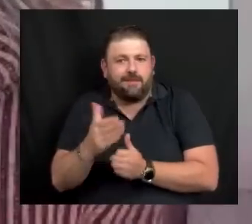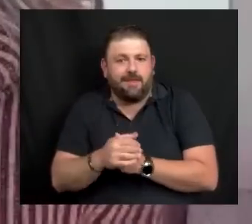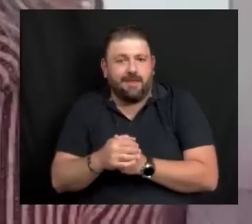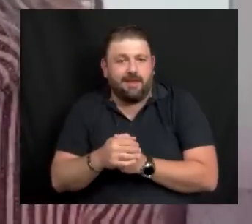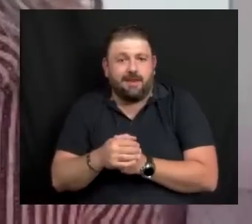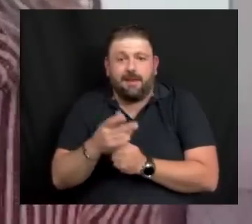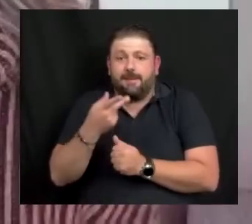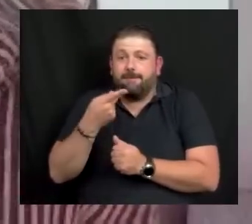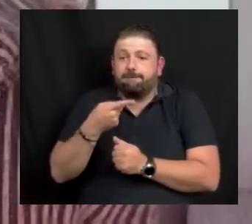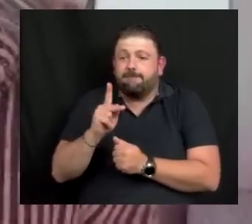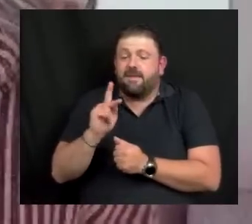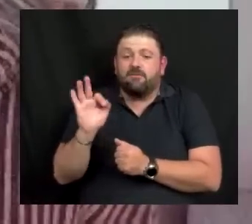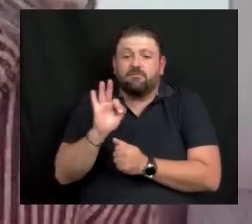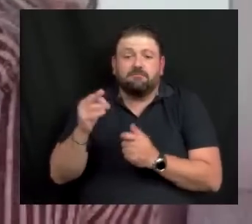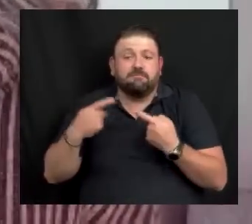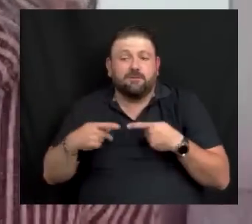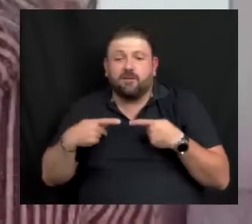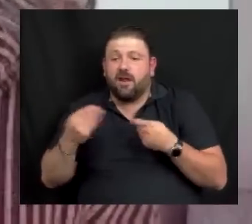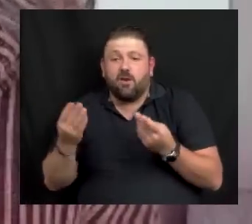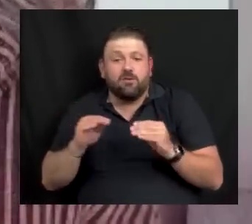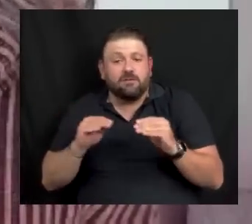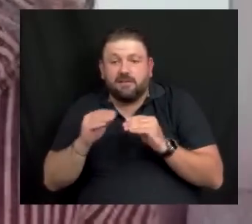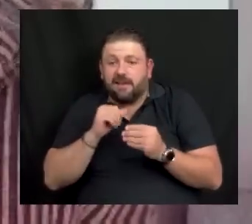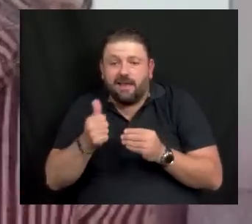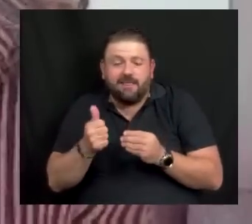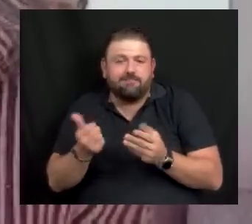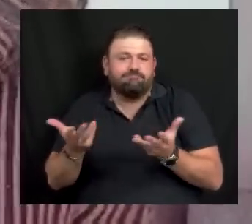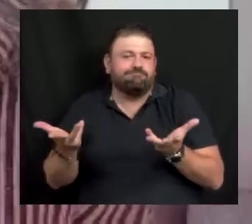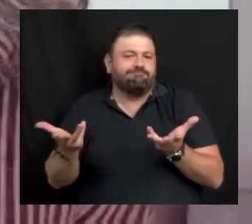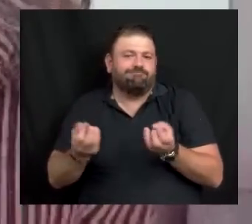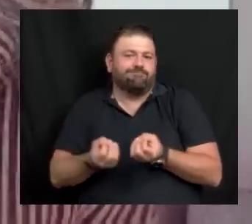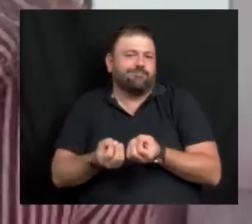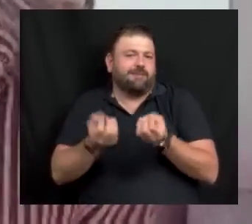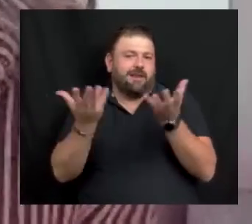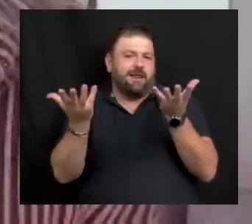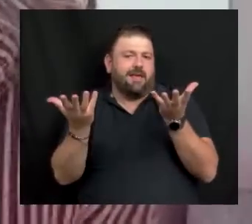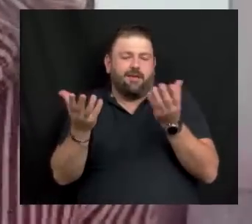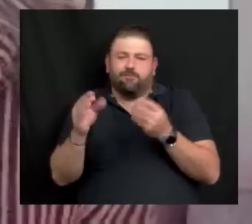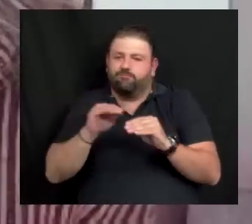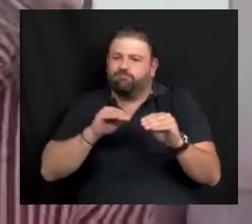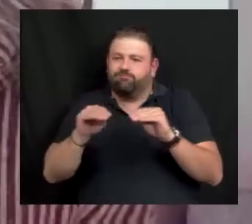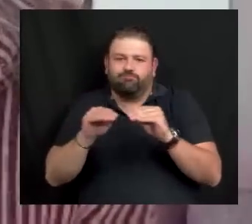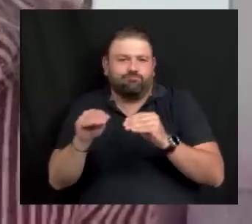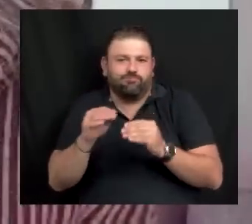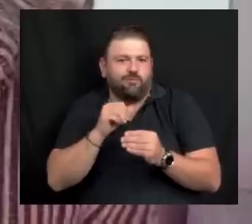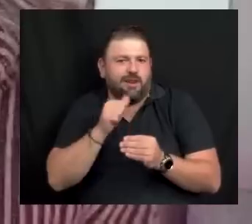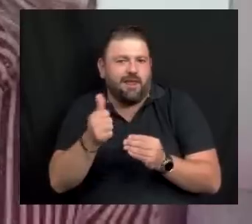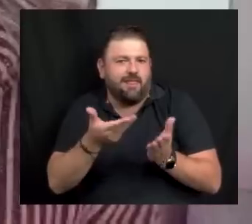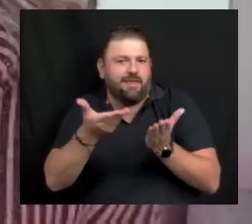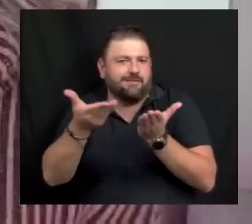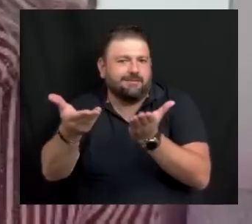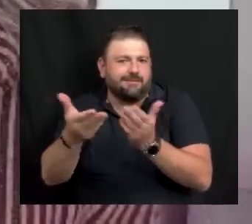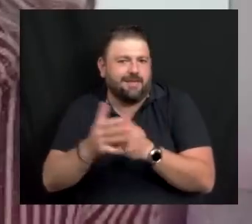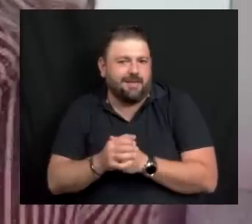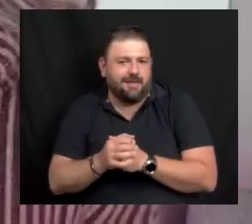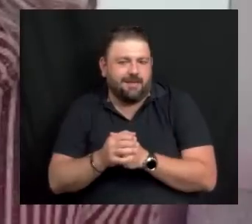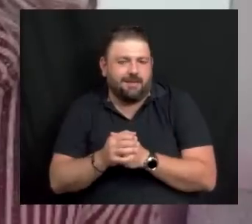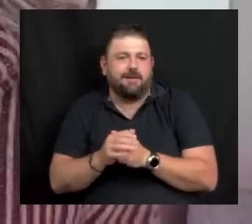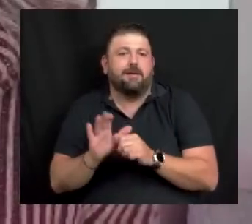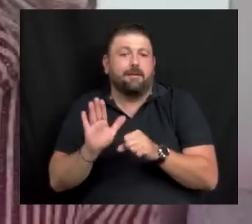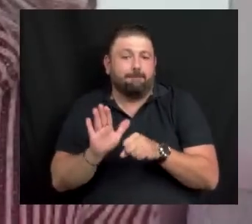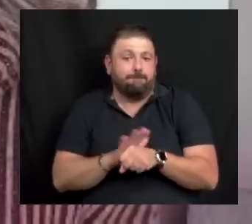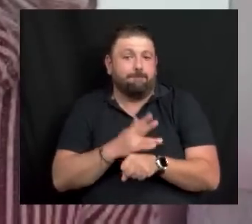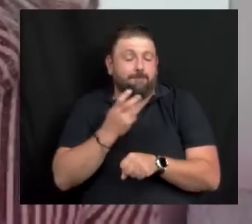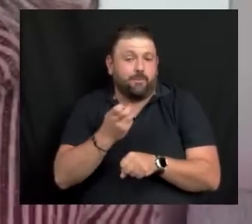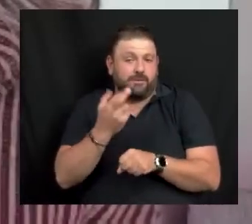nos entrenamos y no caminamos, obviamente, esa vereda que te lleva al profesionalismo o a donde tú quieras llegar en una de tus